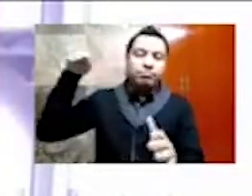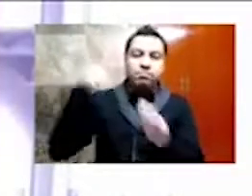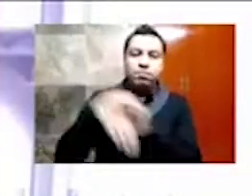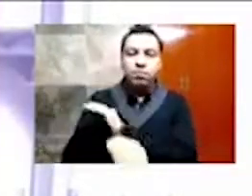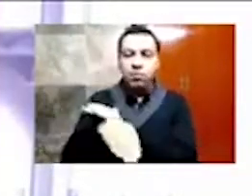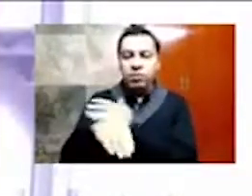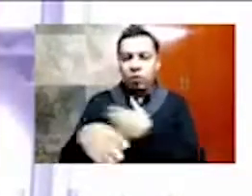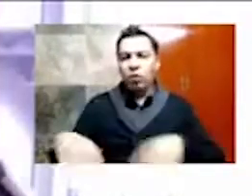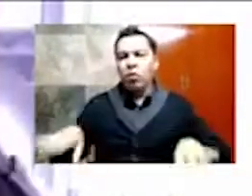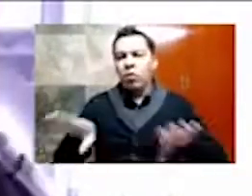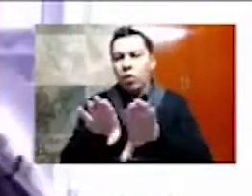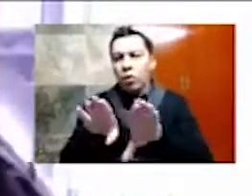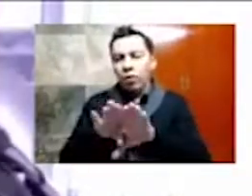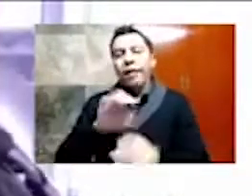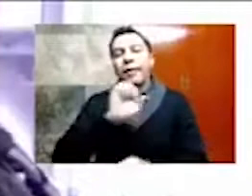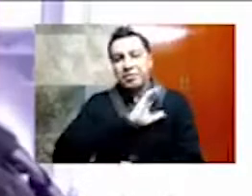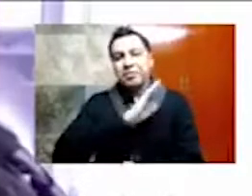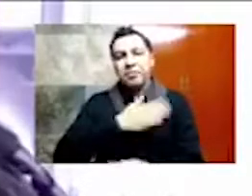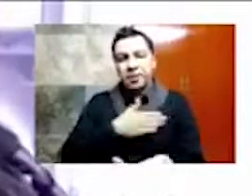Barrera. Enseguida